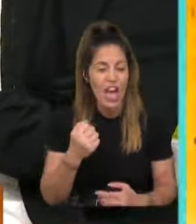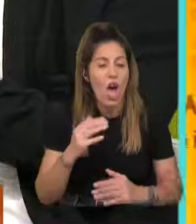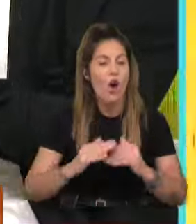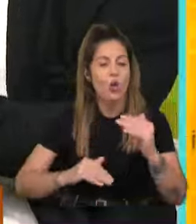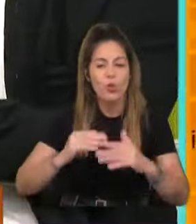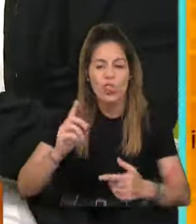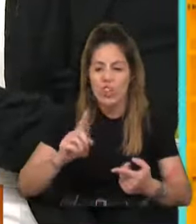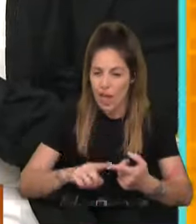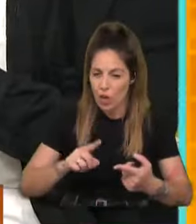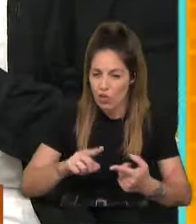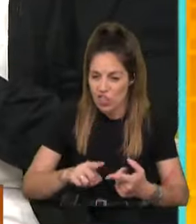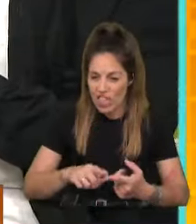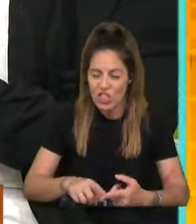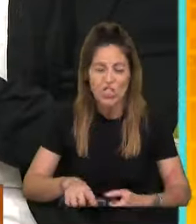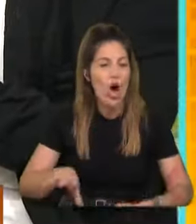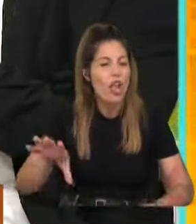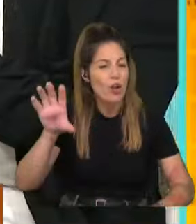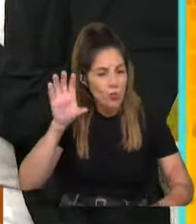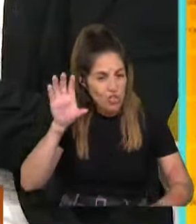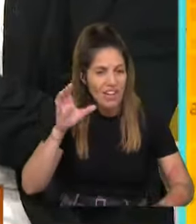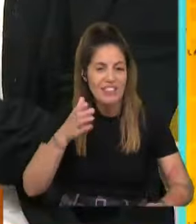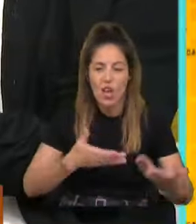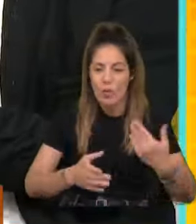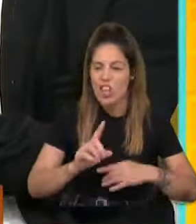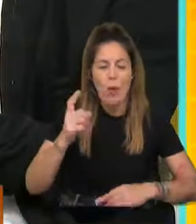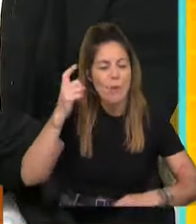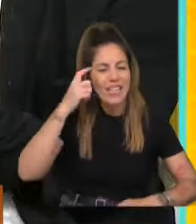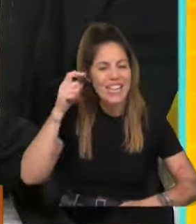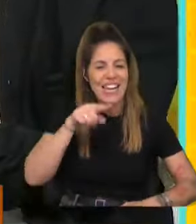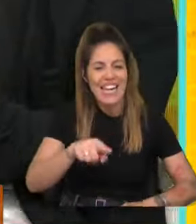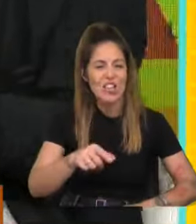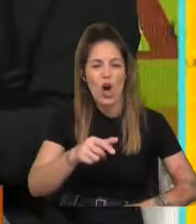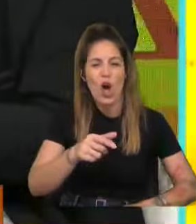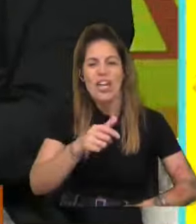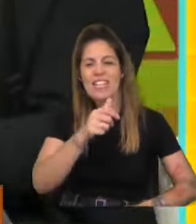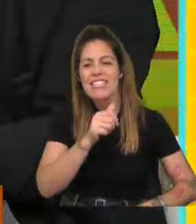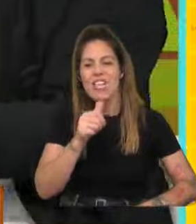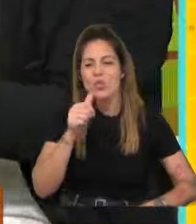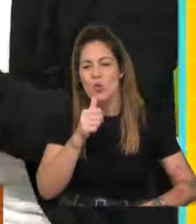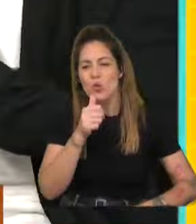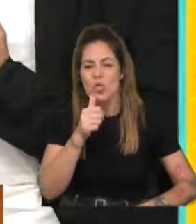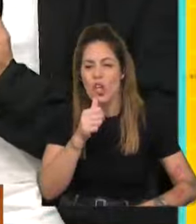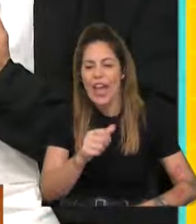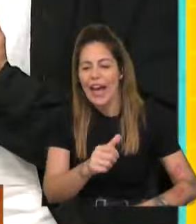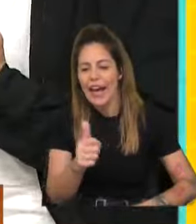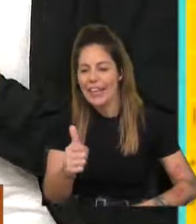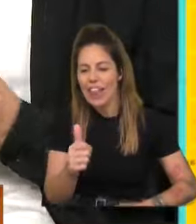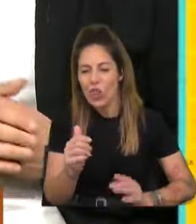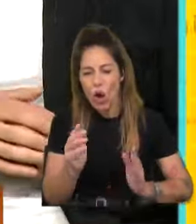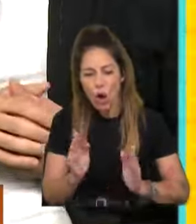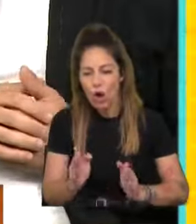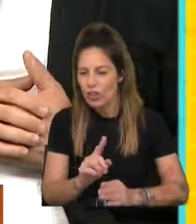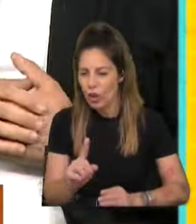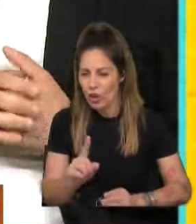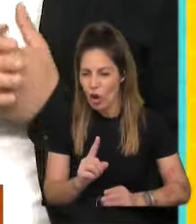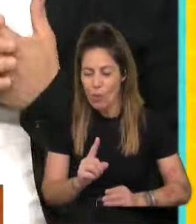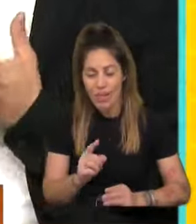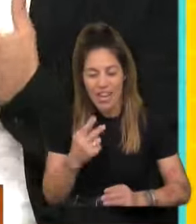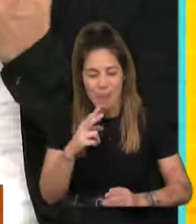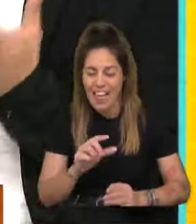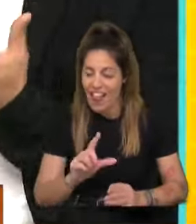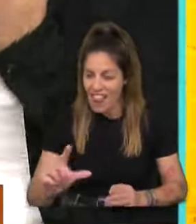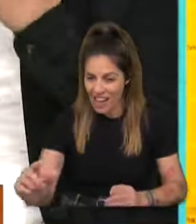escucharse el el no pensar que esto se resuelve ganando una publicidad chiquita porque la mirada tiene que ser larga pero